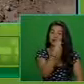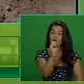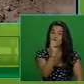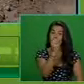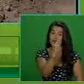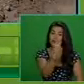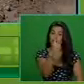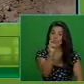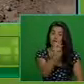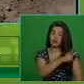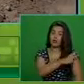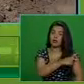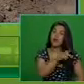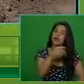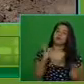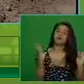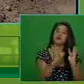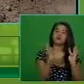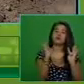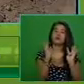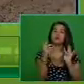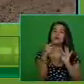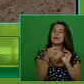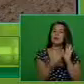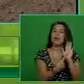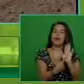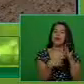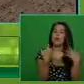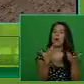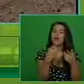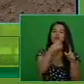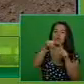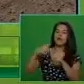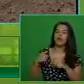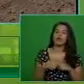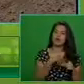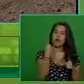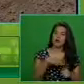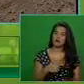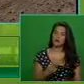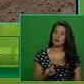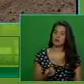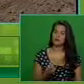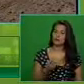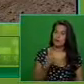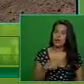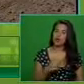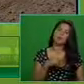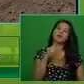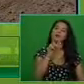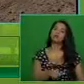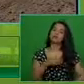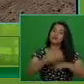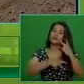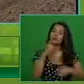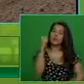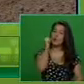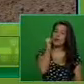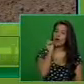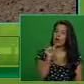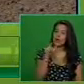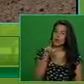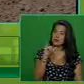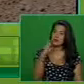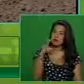ese gran panorama, ese espectro de diferencias que hay entre, tenemos una productora que se llama Alicia Roldán, que viene